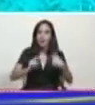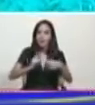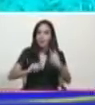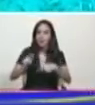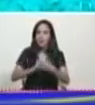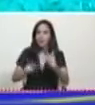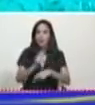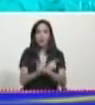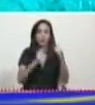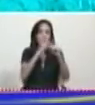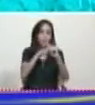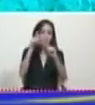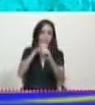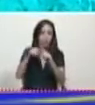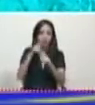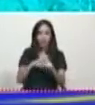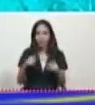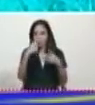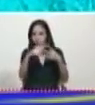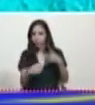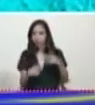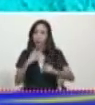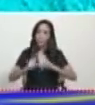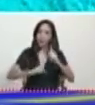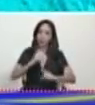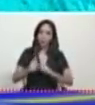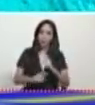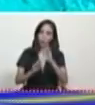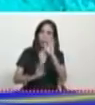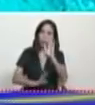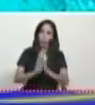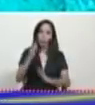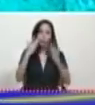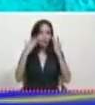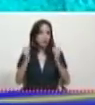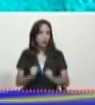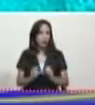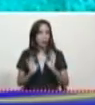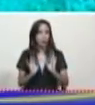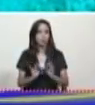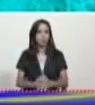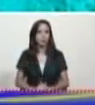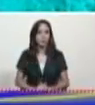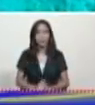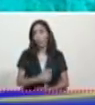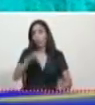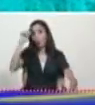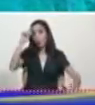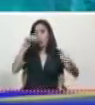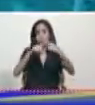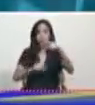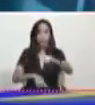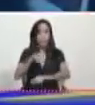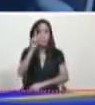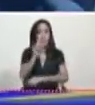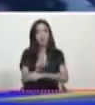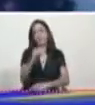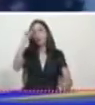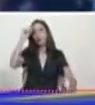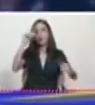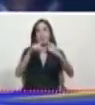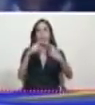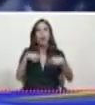la diversidad productiva nacional. Estoy seguro que va a ser así. Como gran objetivo, como